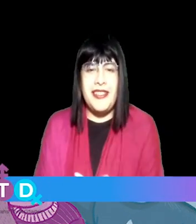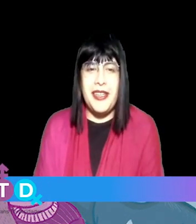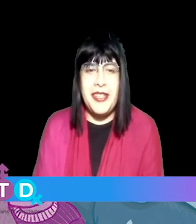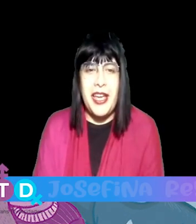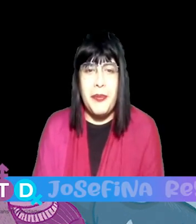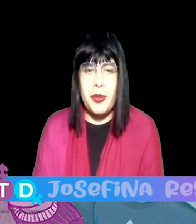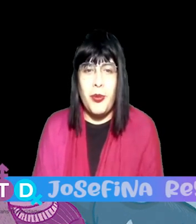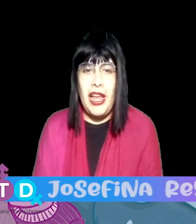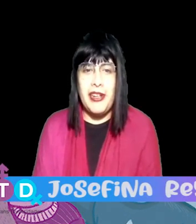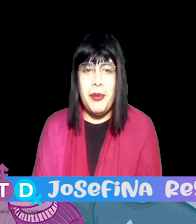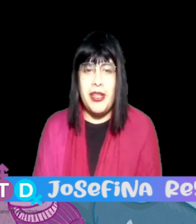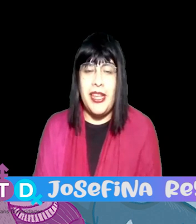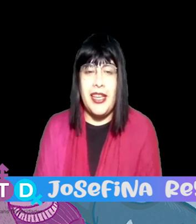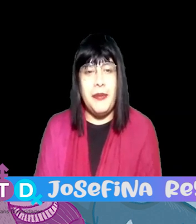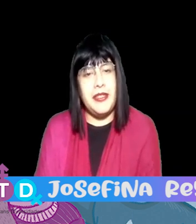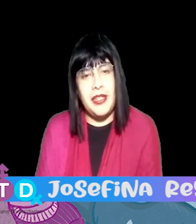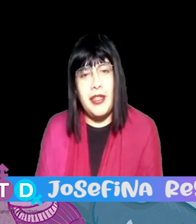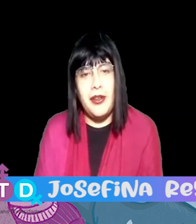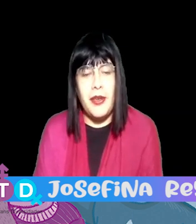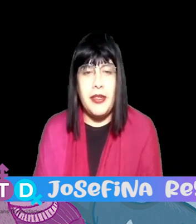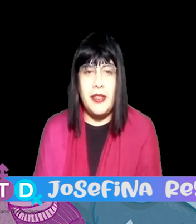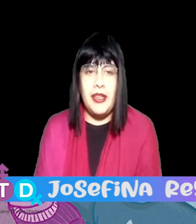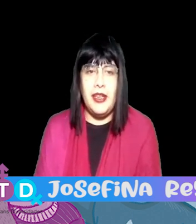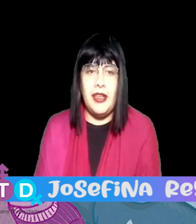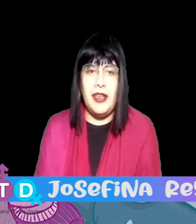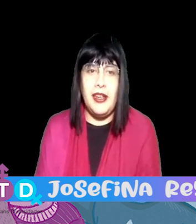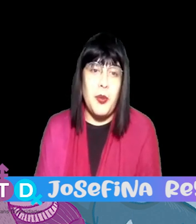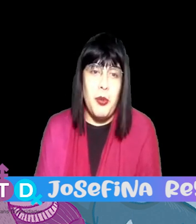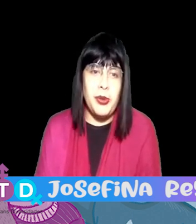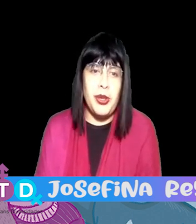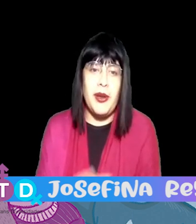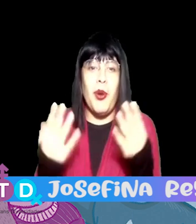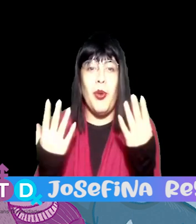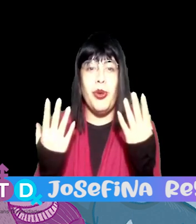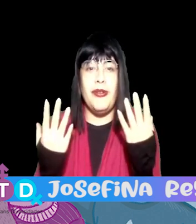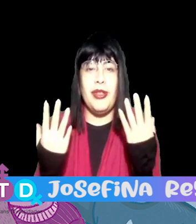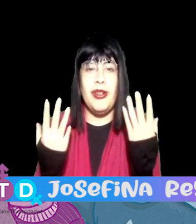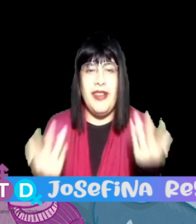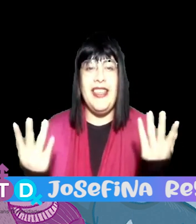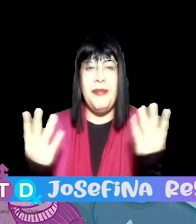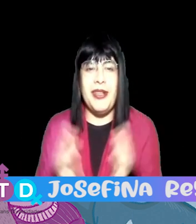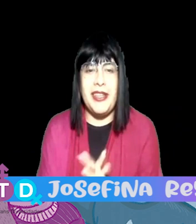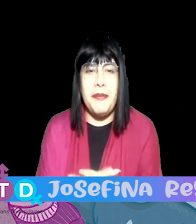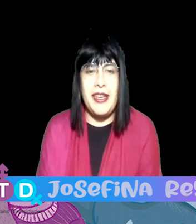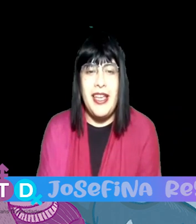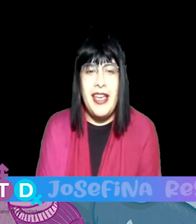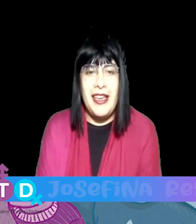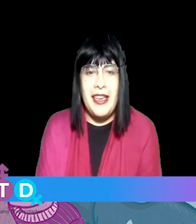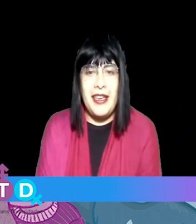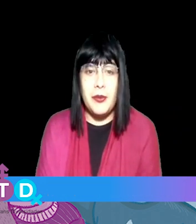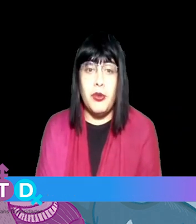Muchas gracias, Cristiana, por tus palabras, por estar aquí presente. Obviamente, en estos momentos eres como uno de nuestros referentes, porque